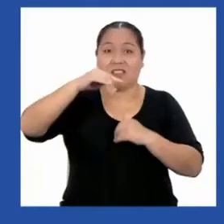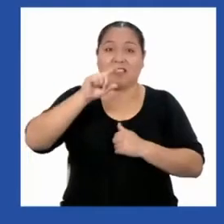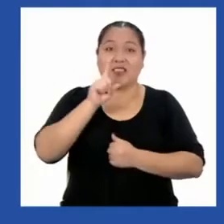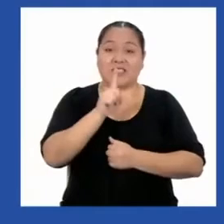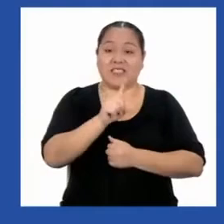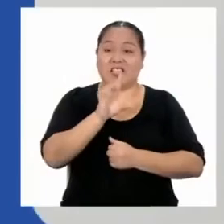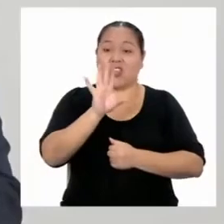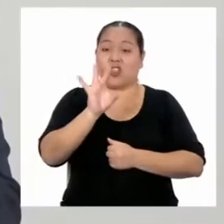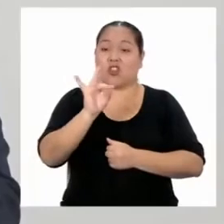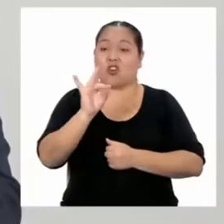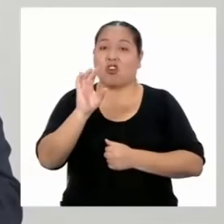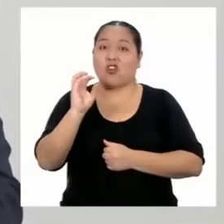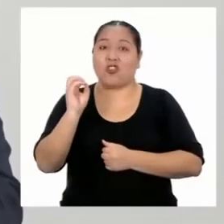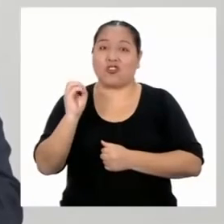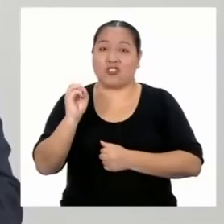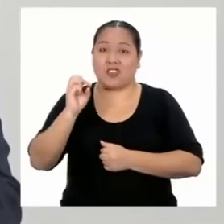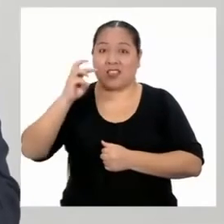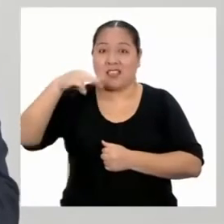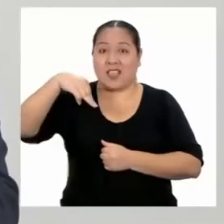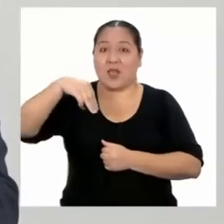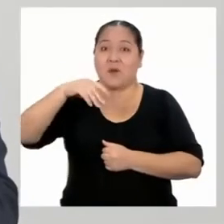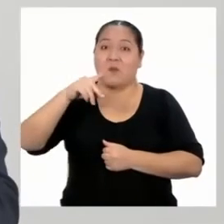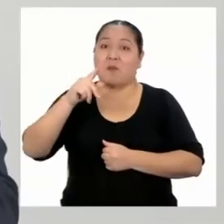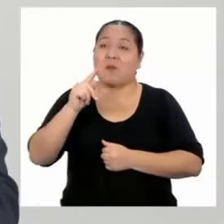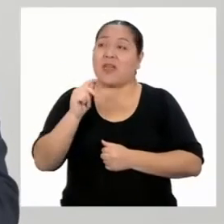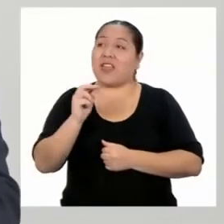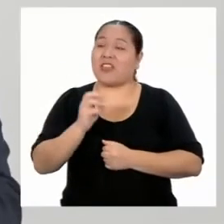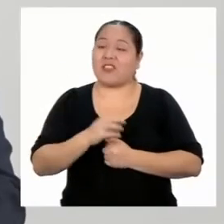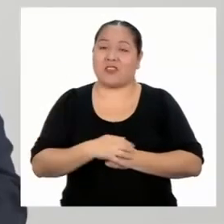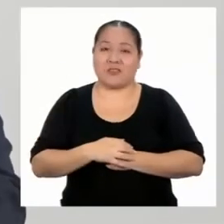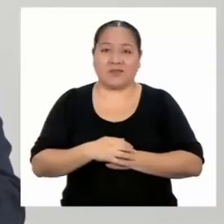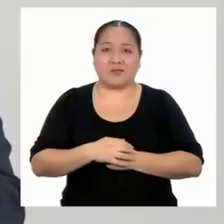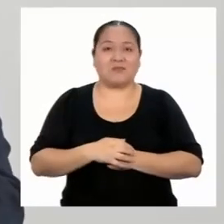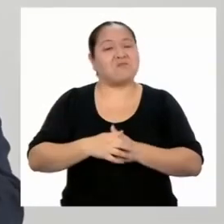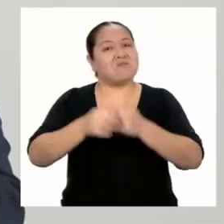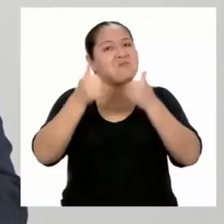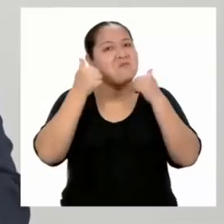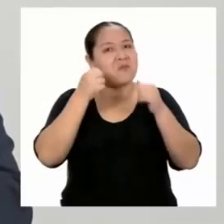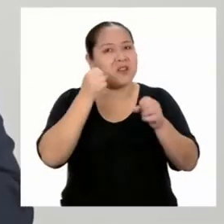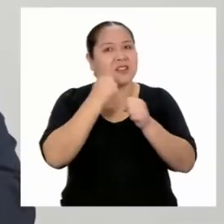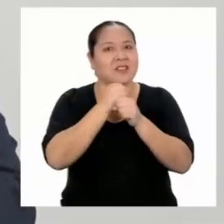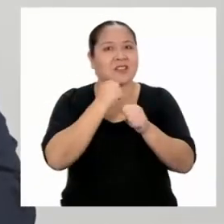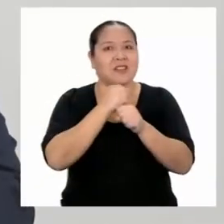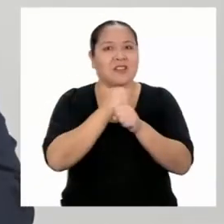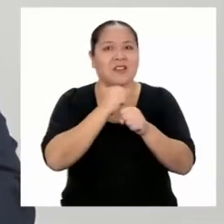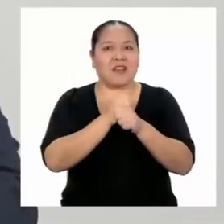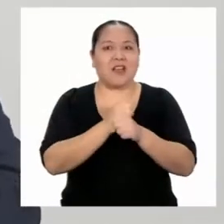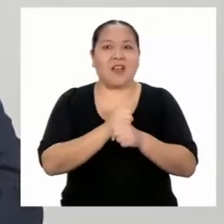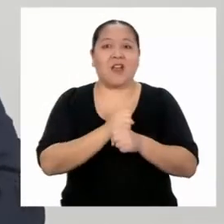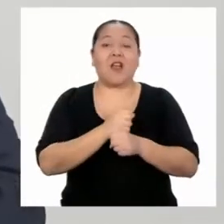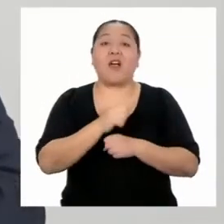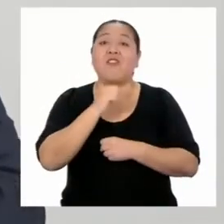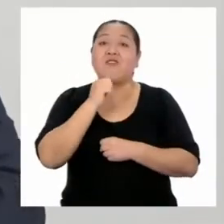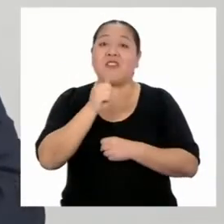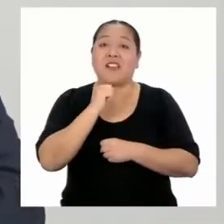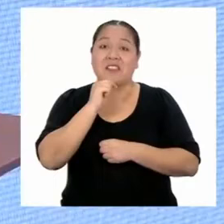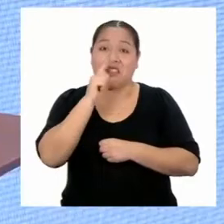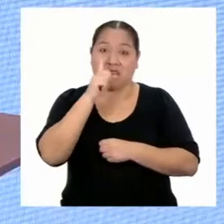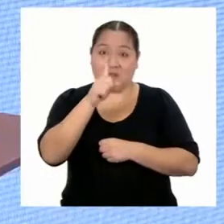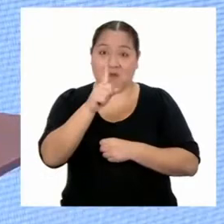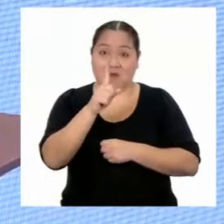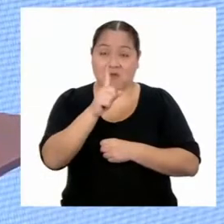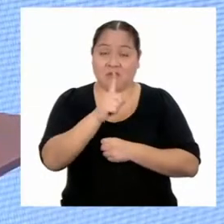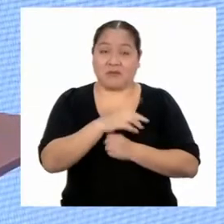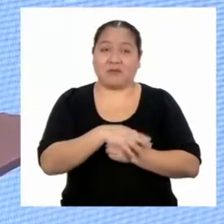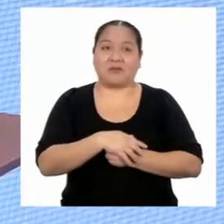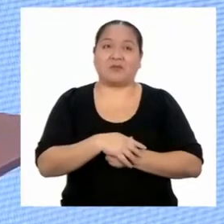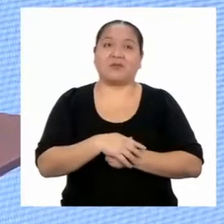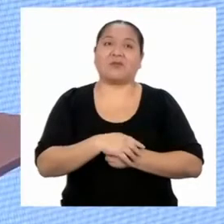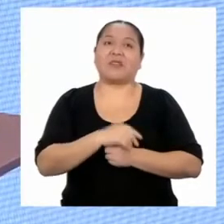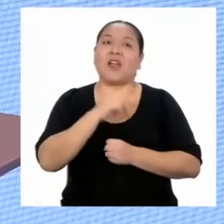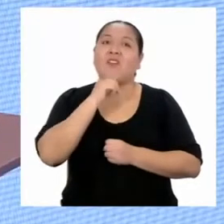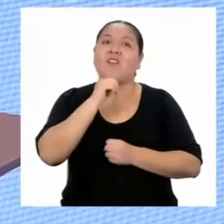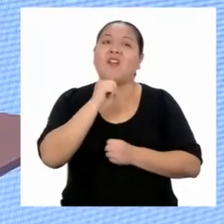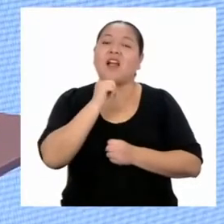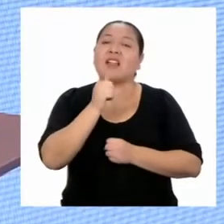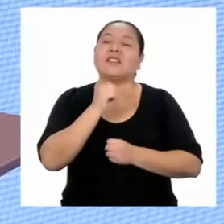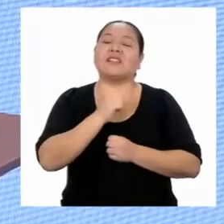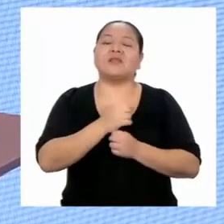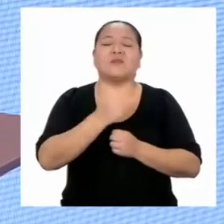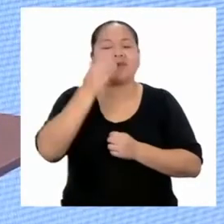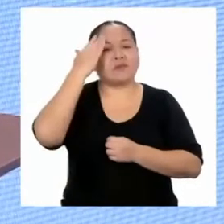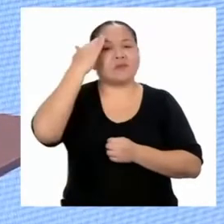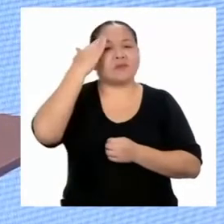metros. Muy buen trabajo, chicas y chicos. Nos queda un reto más, ¿verdad, Yanira? Nos toca calcular